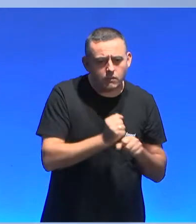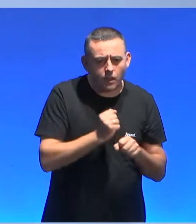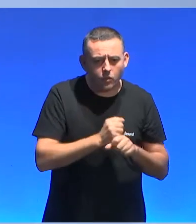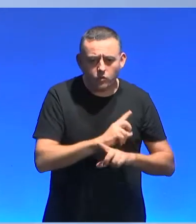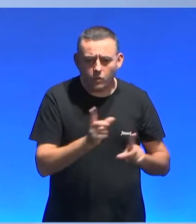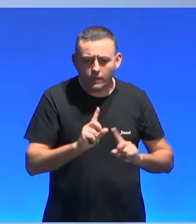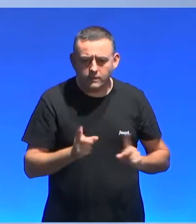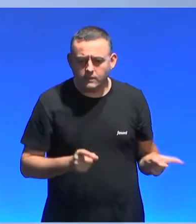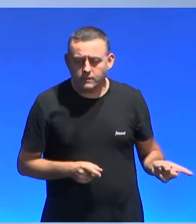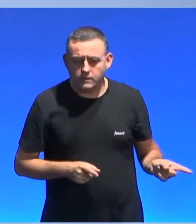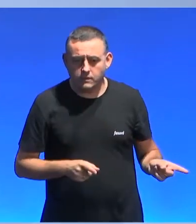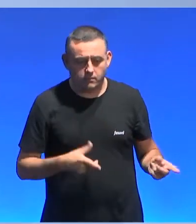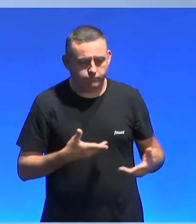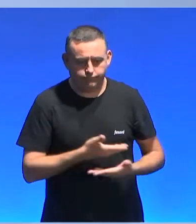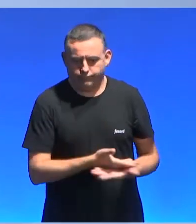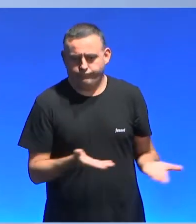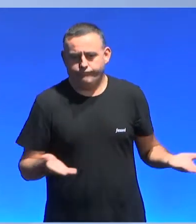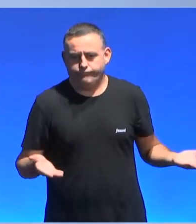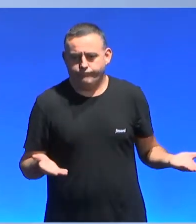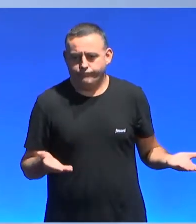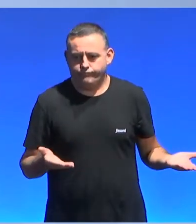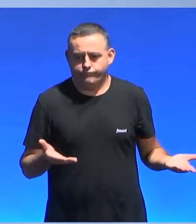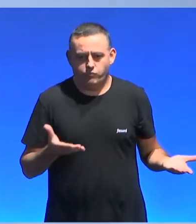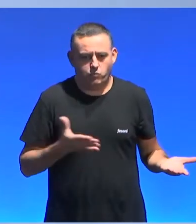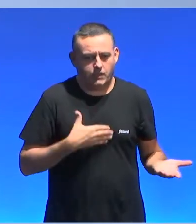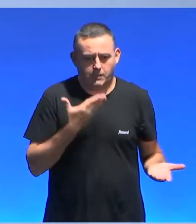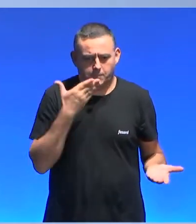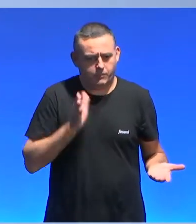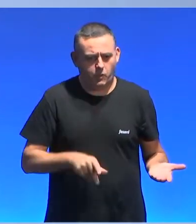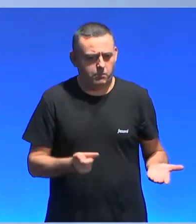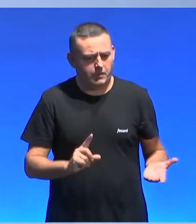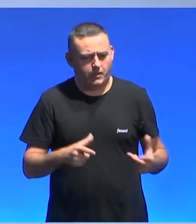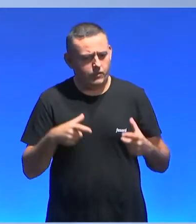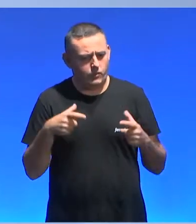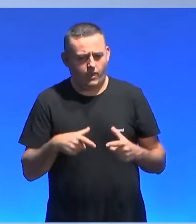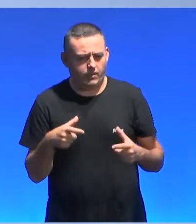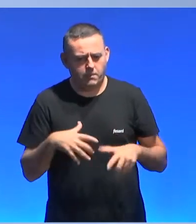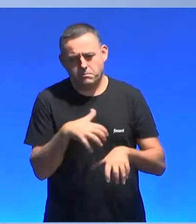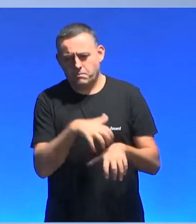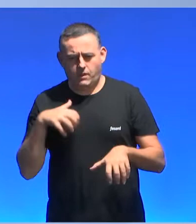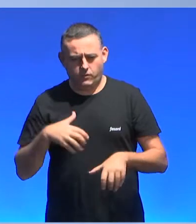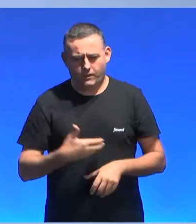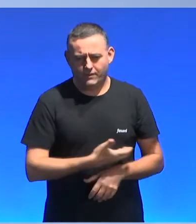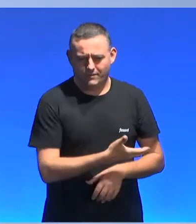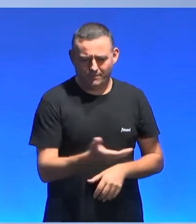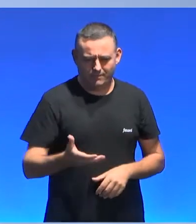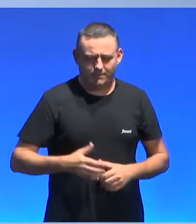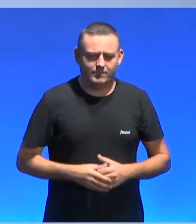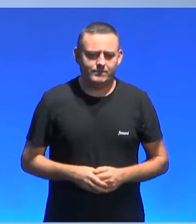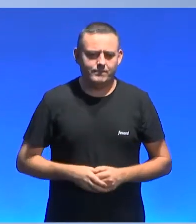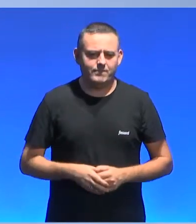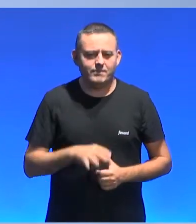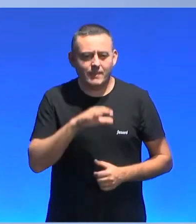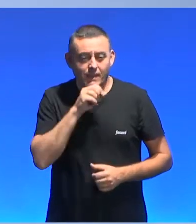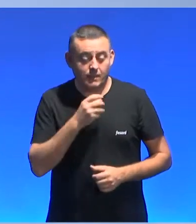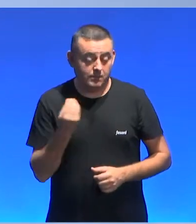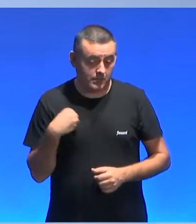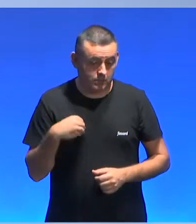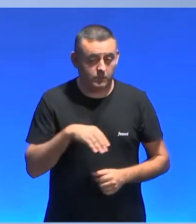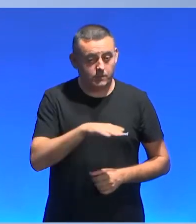Estamos hablando de un montón de gente, de una gran mayoría de la ciudad. Estamos hablando de los